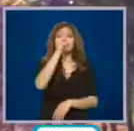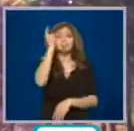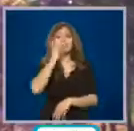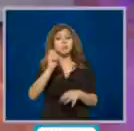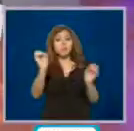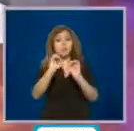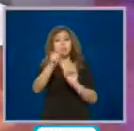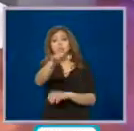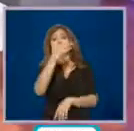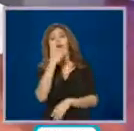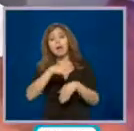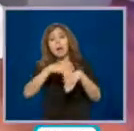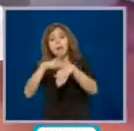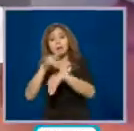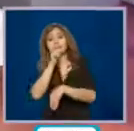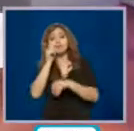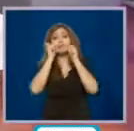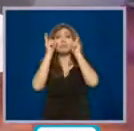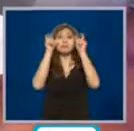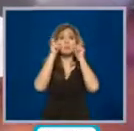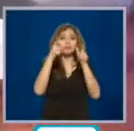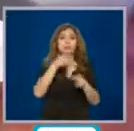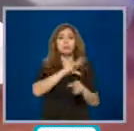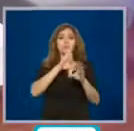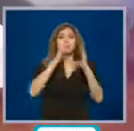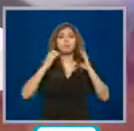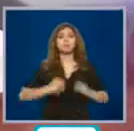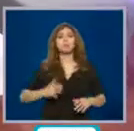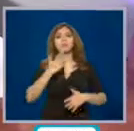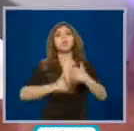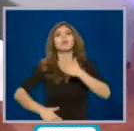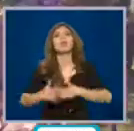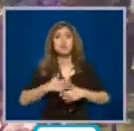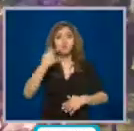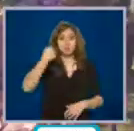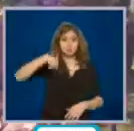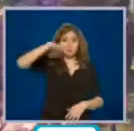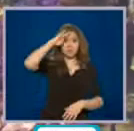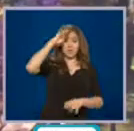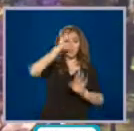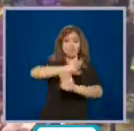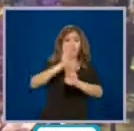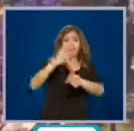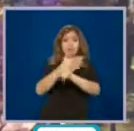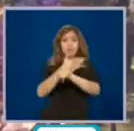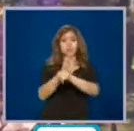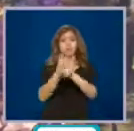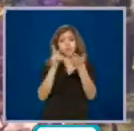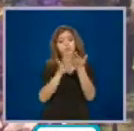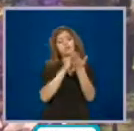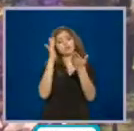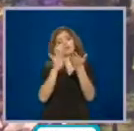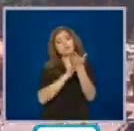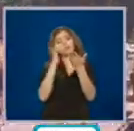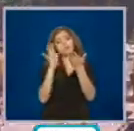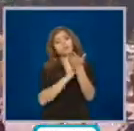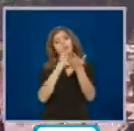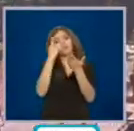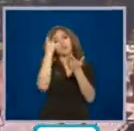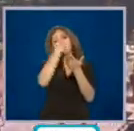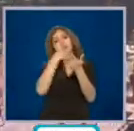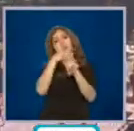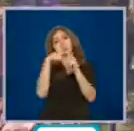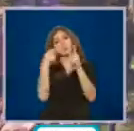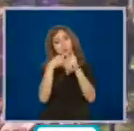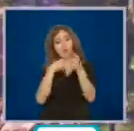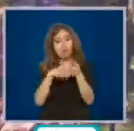no. Siempre no, arriba todos. No, y entonces sí, no. no. puedes pretender que después de que llevas hora y media en la tableta, dices, bueno, ya me